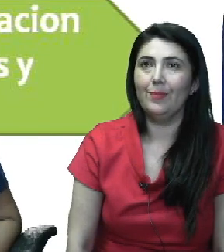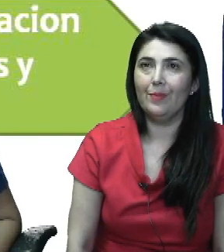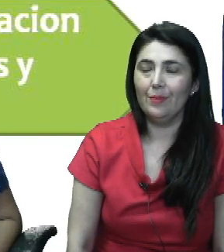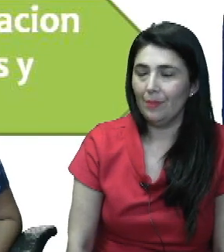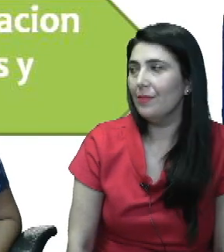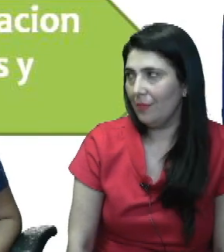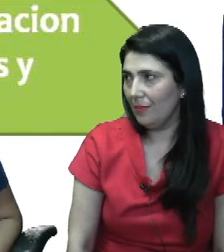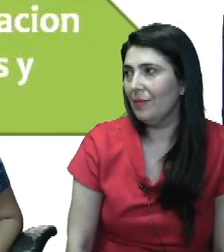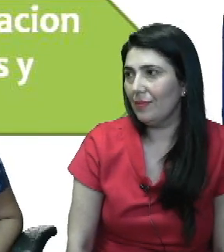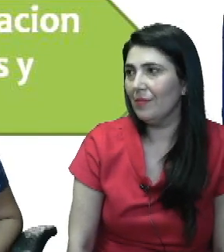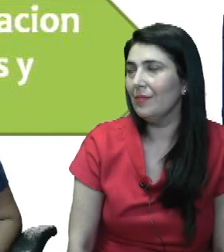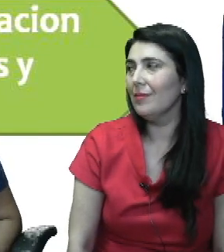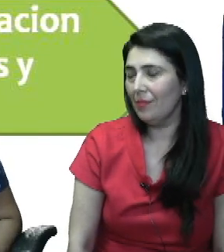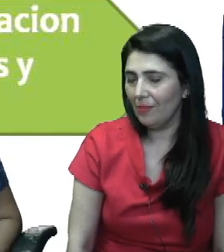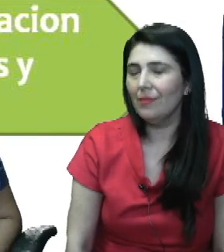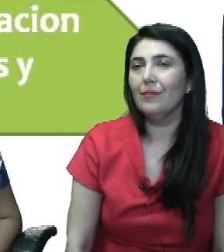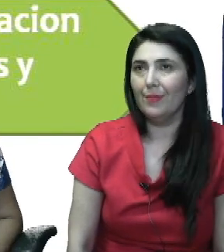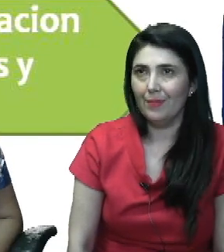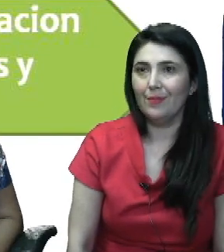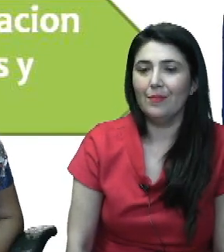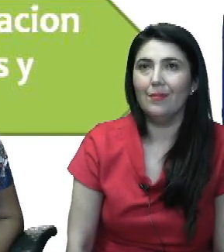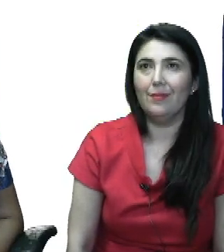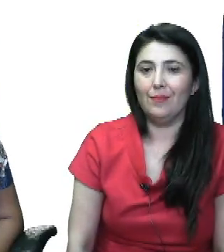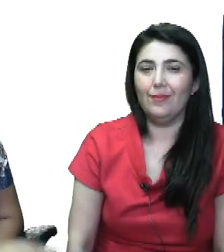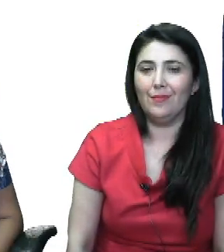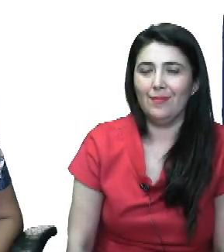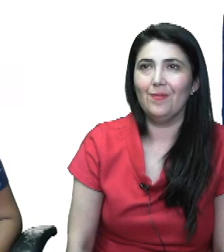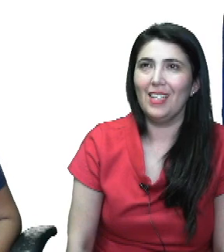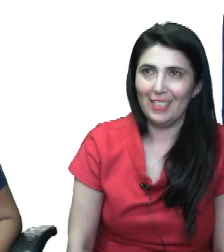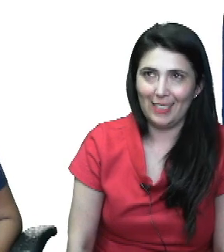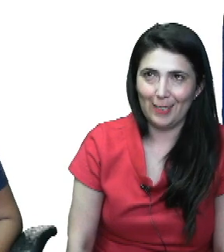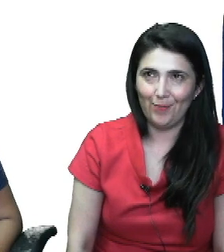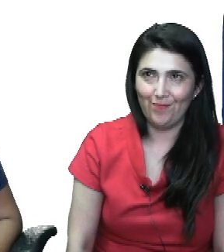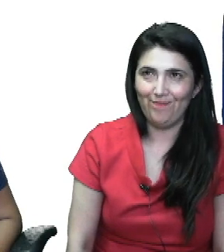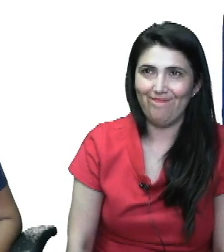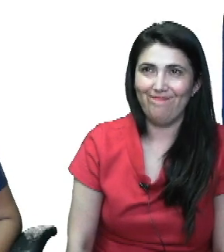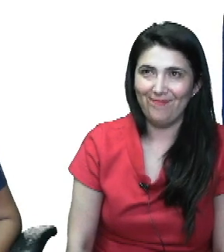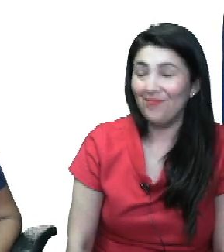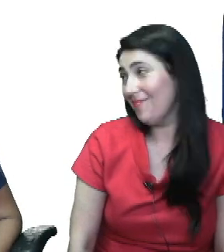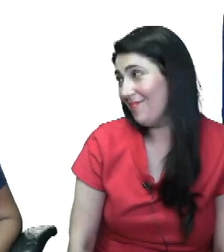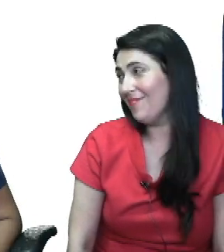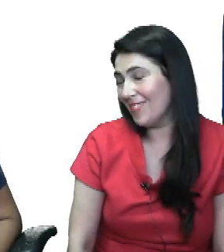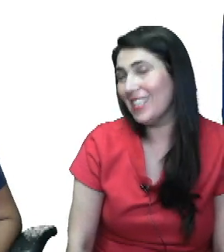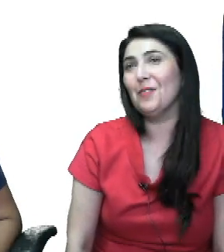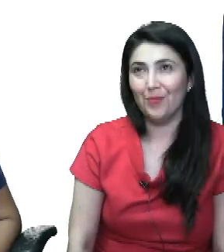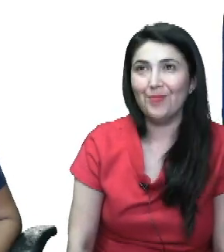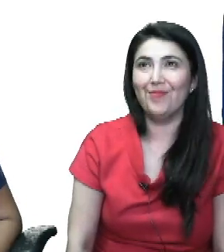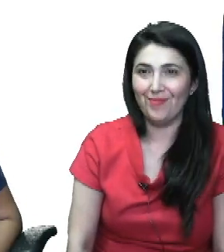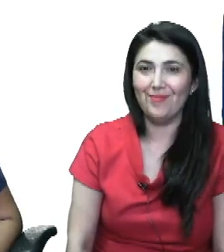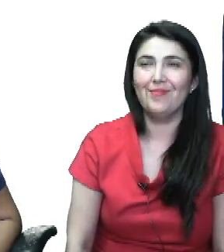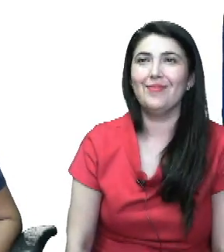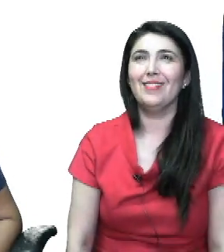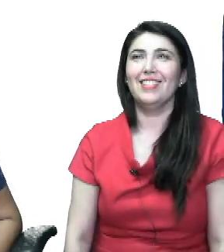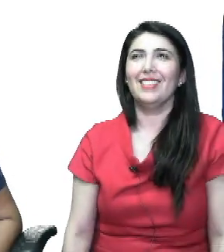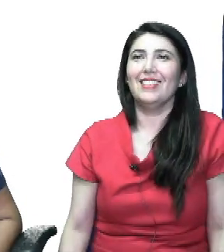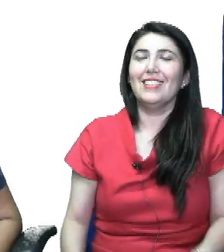nuestro país vamos a tener ocurrencias, ¿cierto?, de que así sea. Con esto damos por finalizada nuestra clase. Les